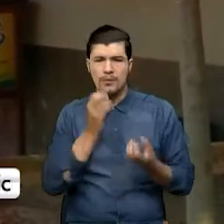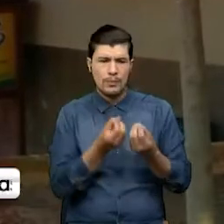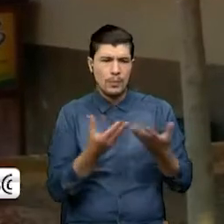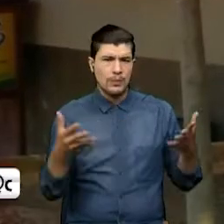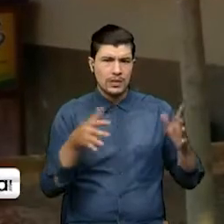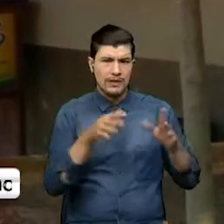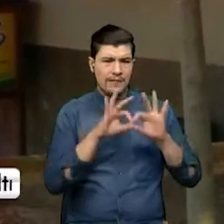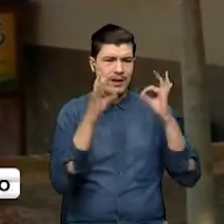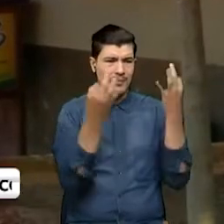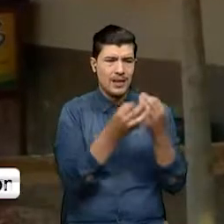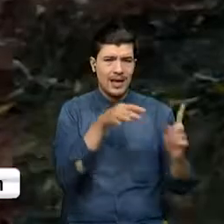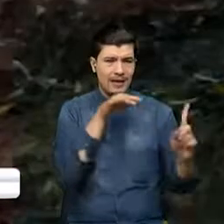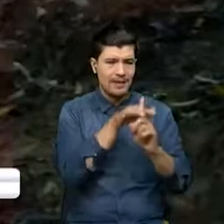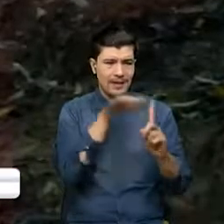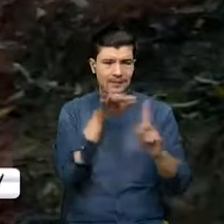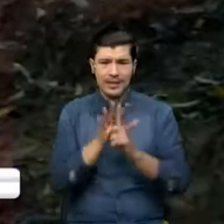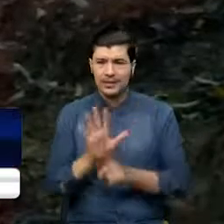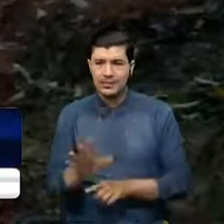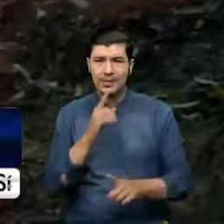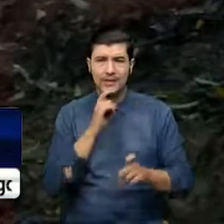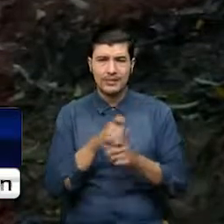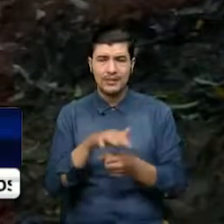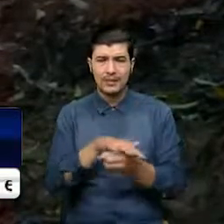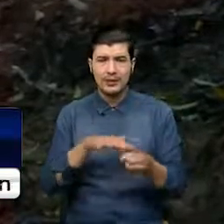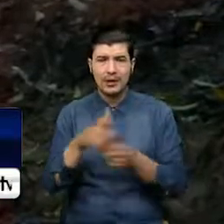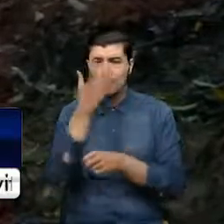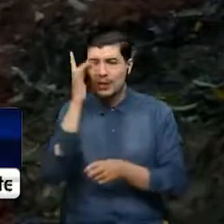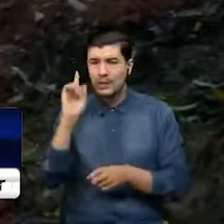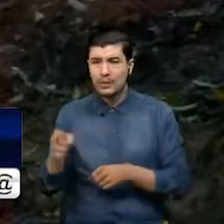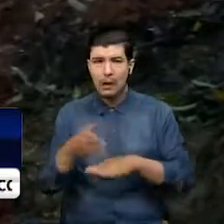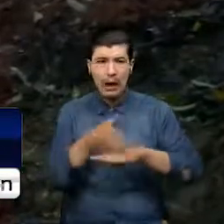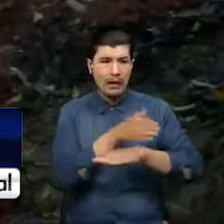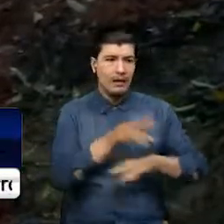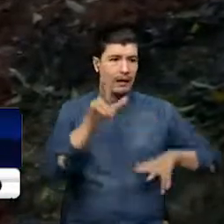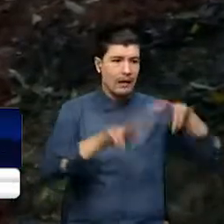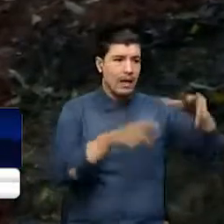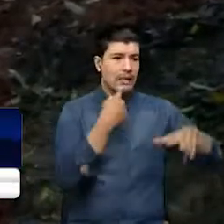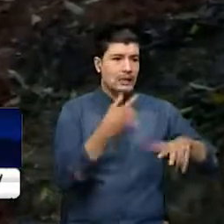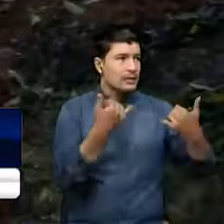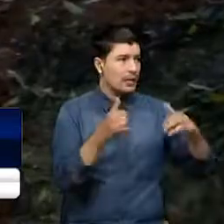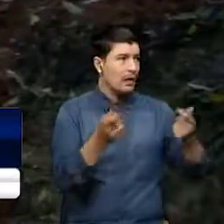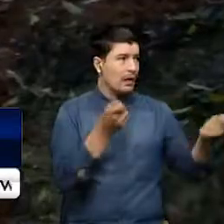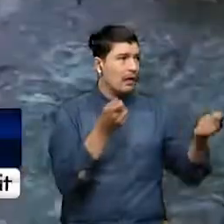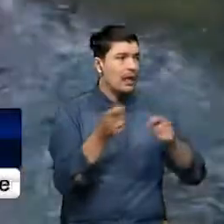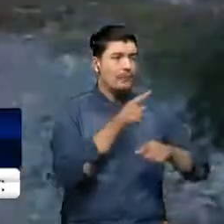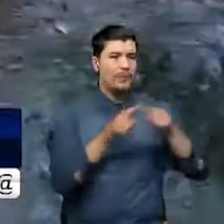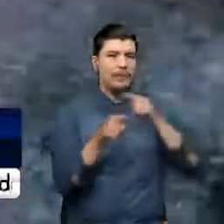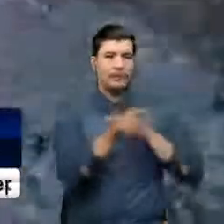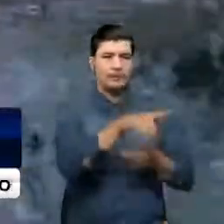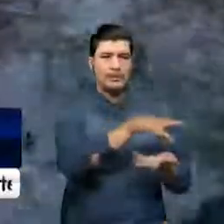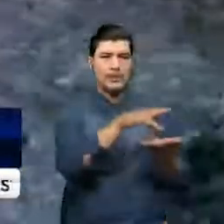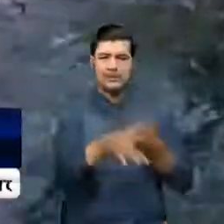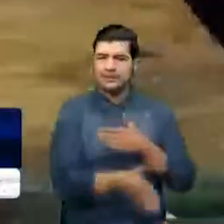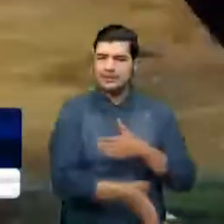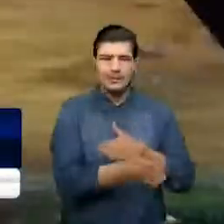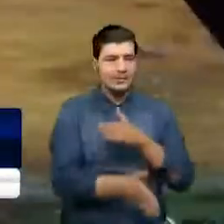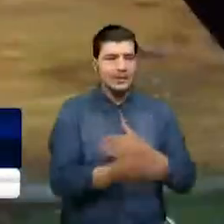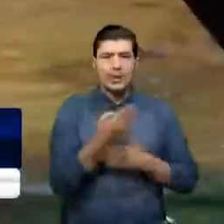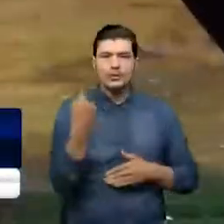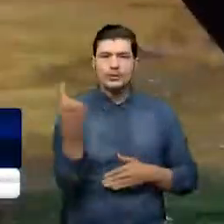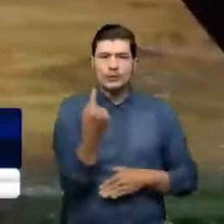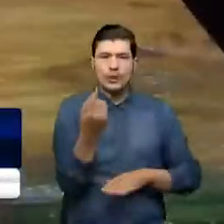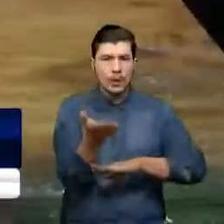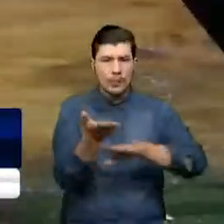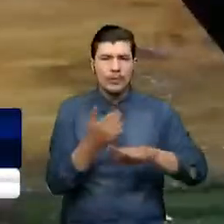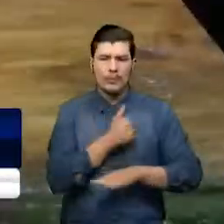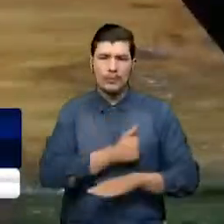ante la difícil situación que parece no tener calma pese a los anuncios de ecopetrol para ellos la tragedia continúa solo piden